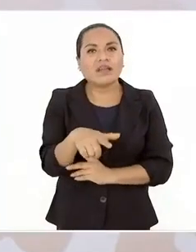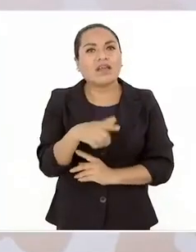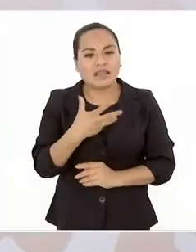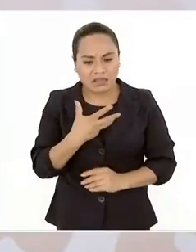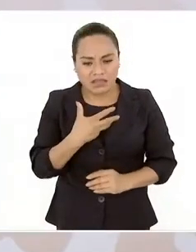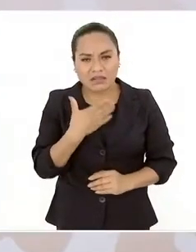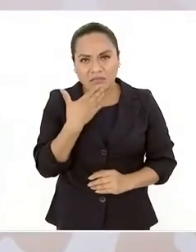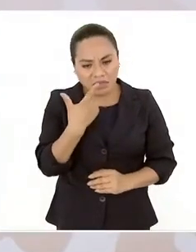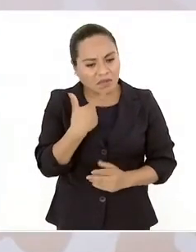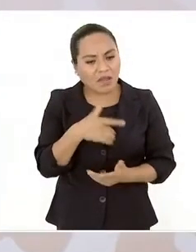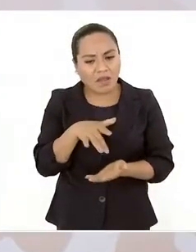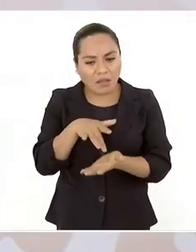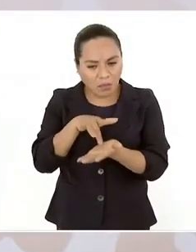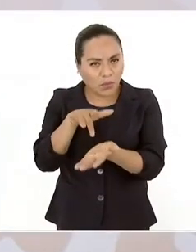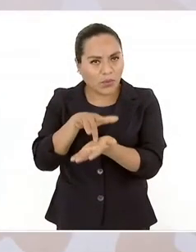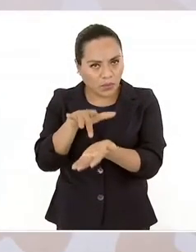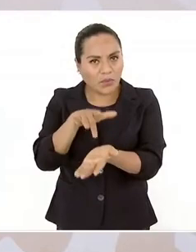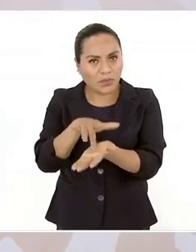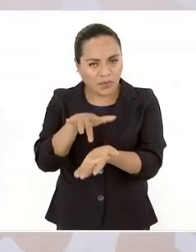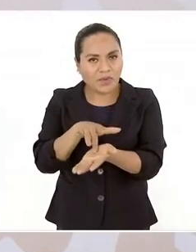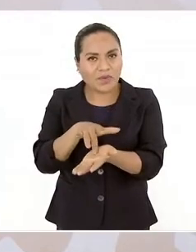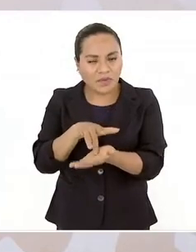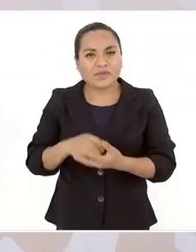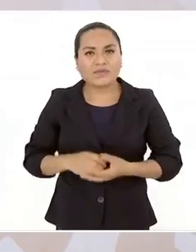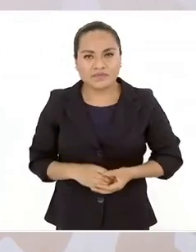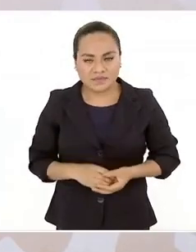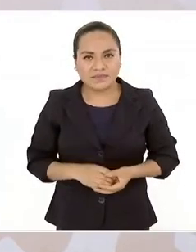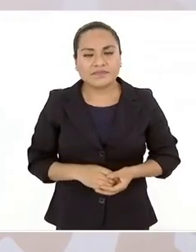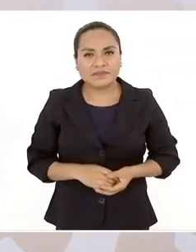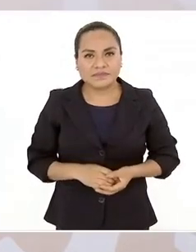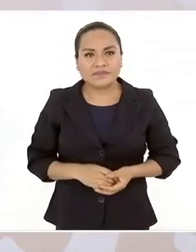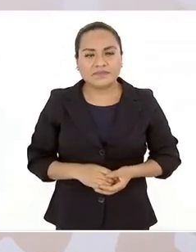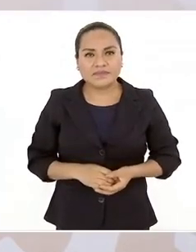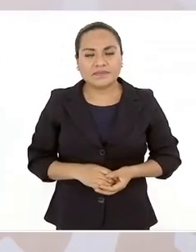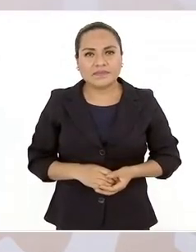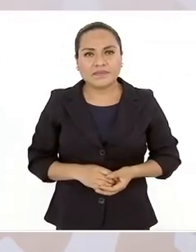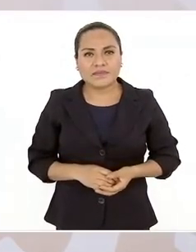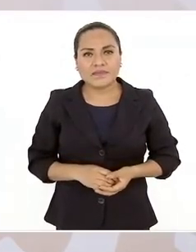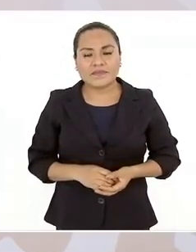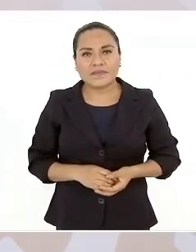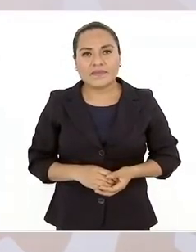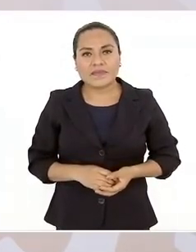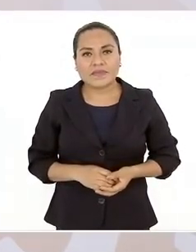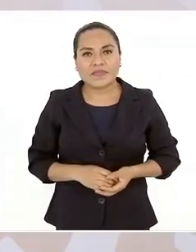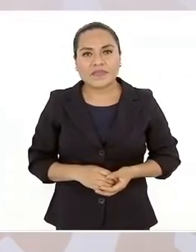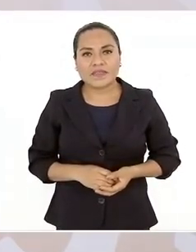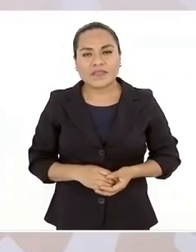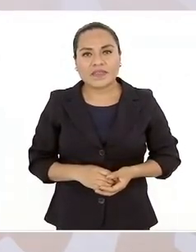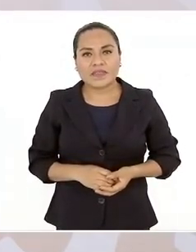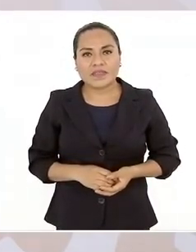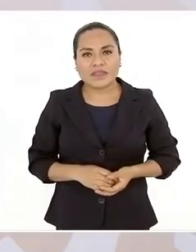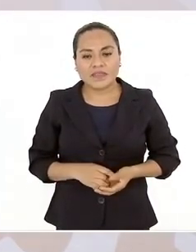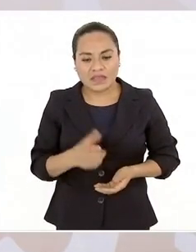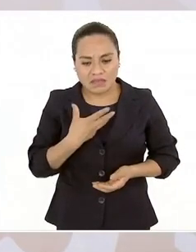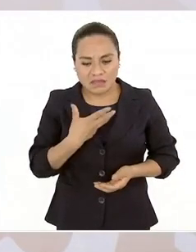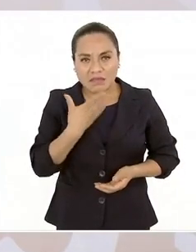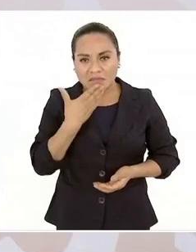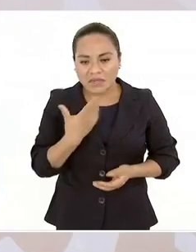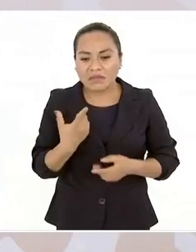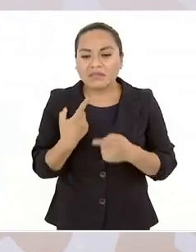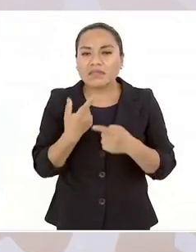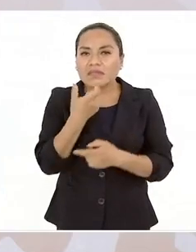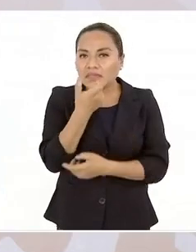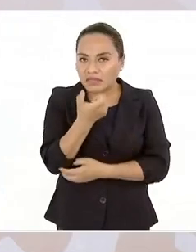subsidio. Es decir, va a tener una política fiscal